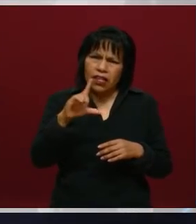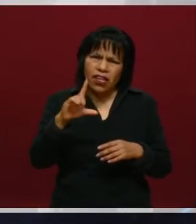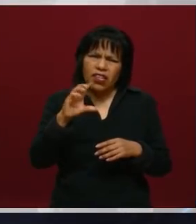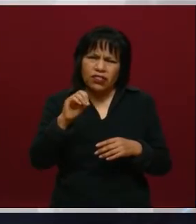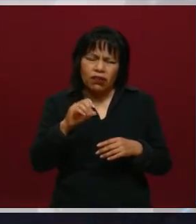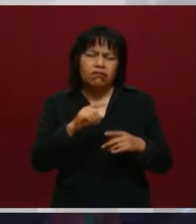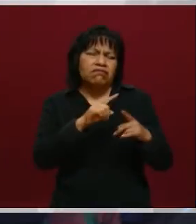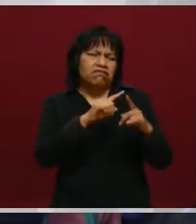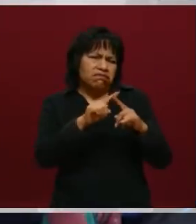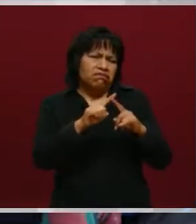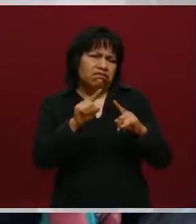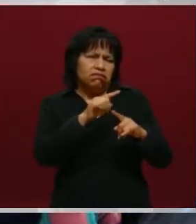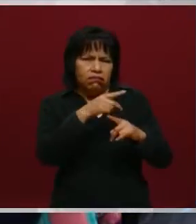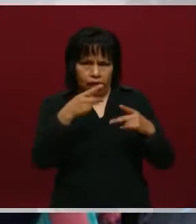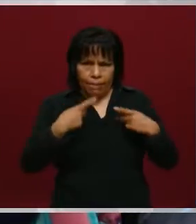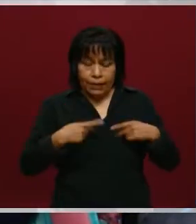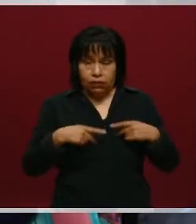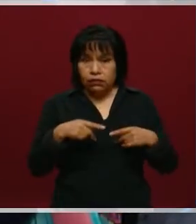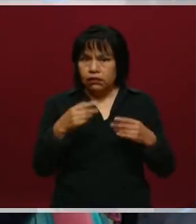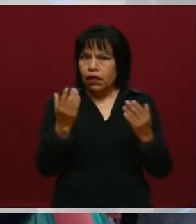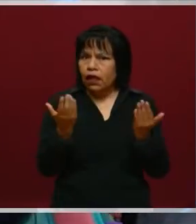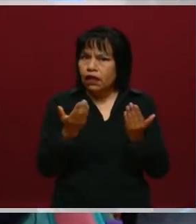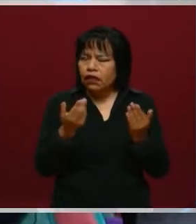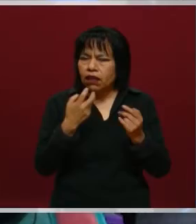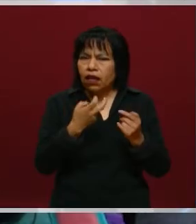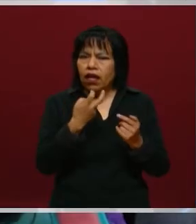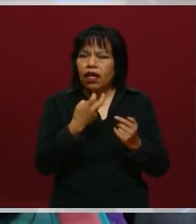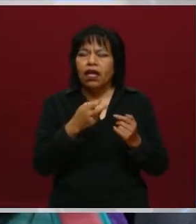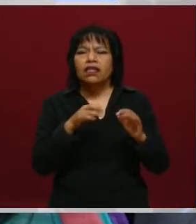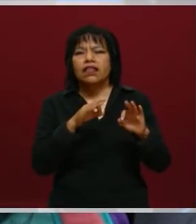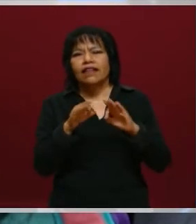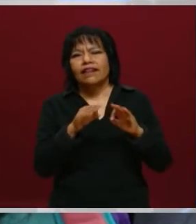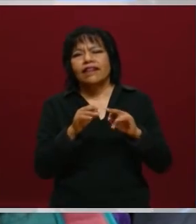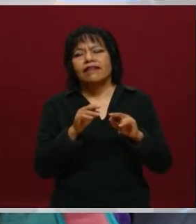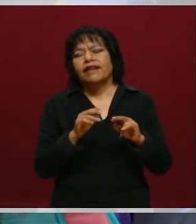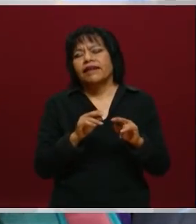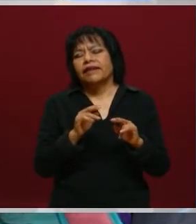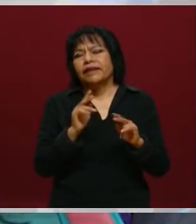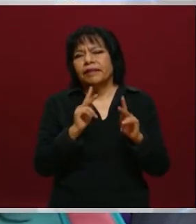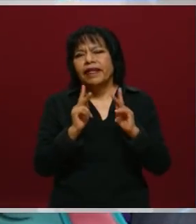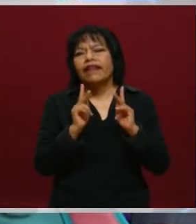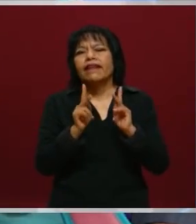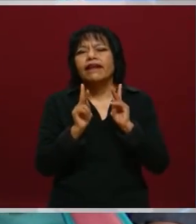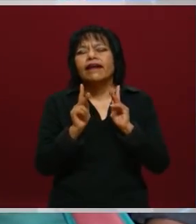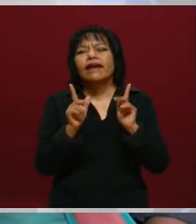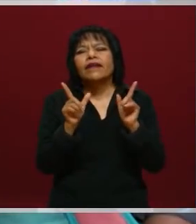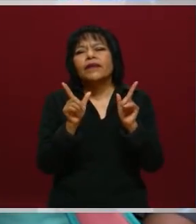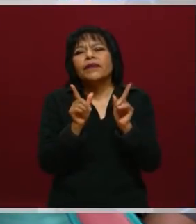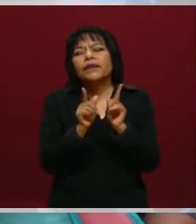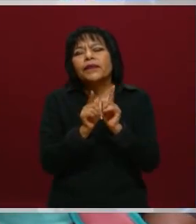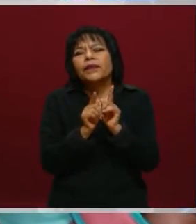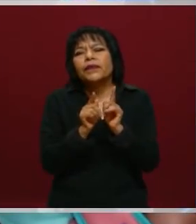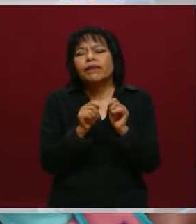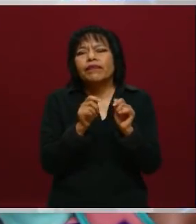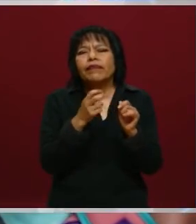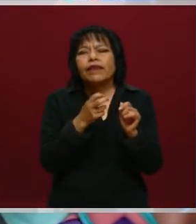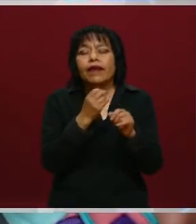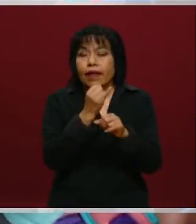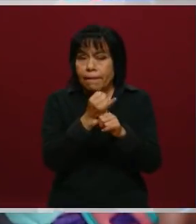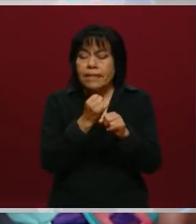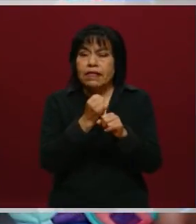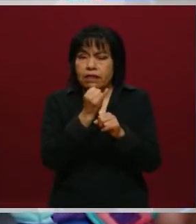que las personas que hicieron este trabajo de narrativa de investigación para poder